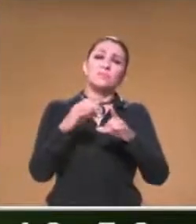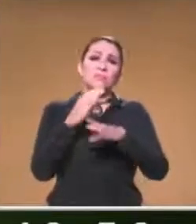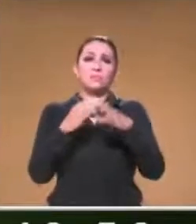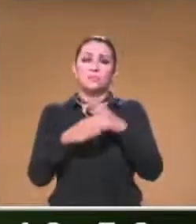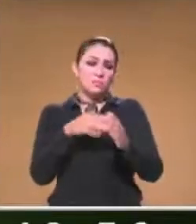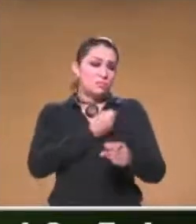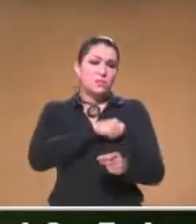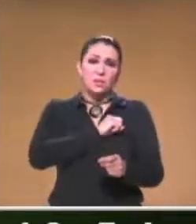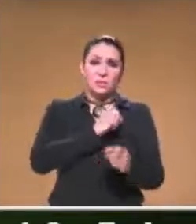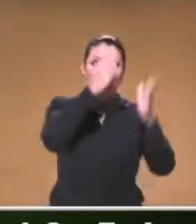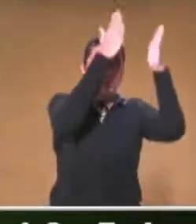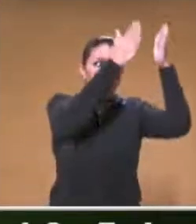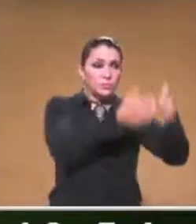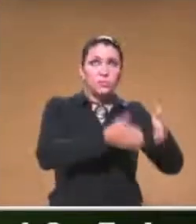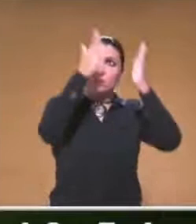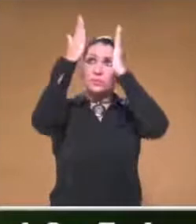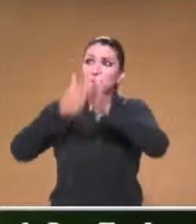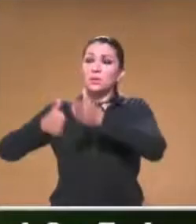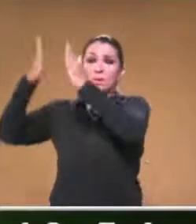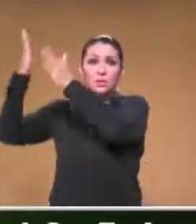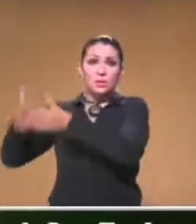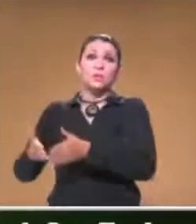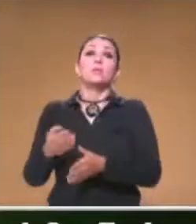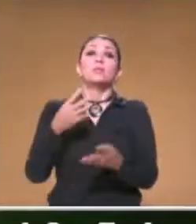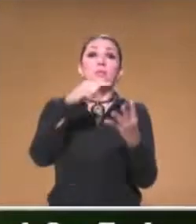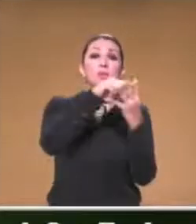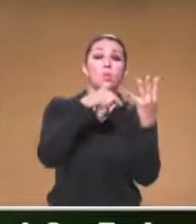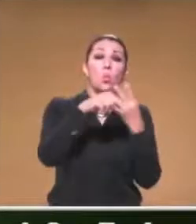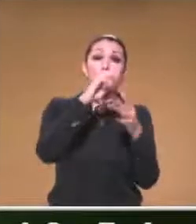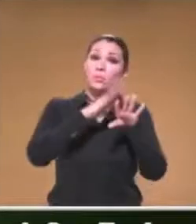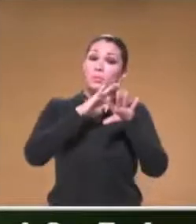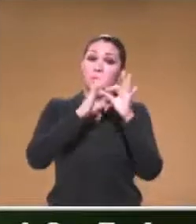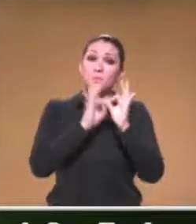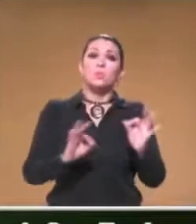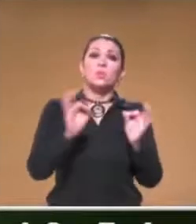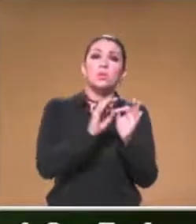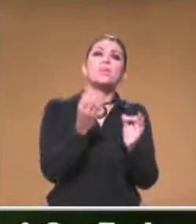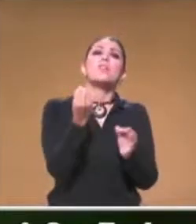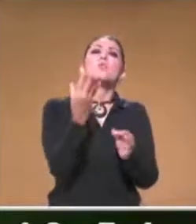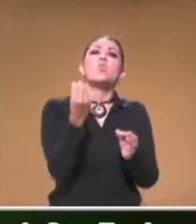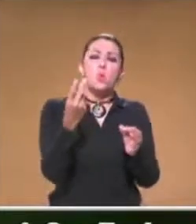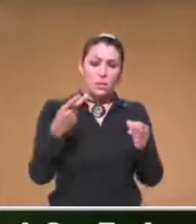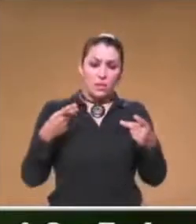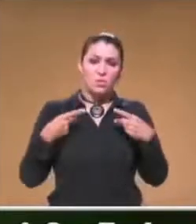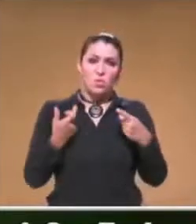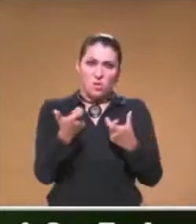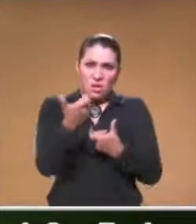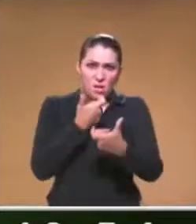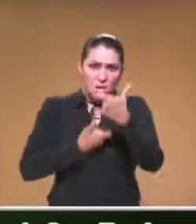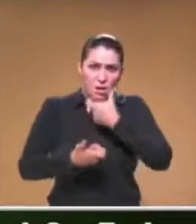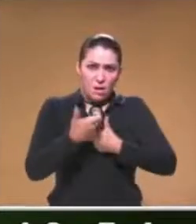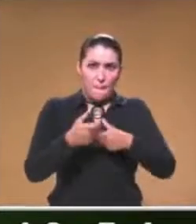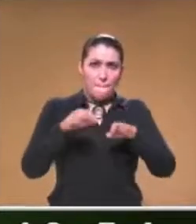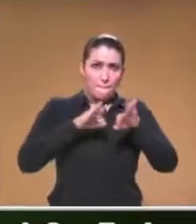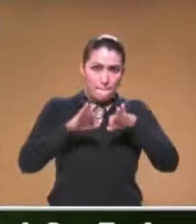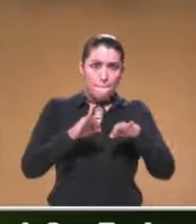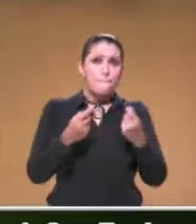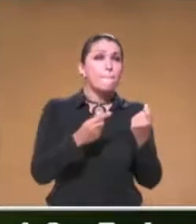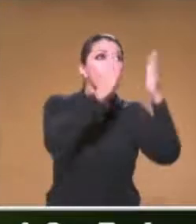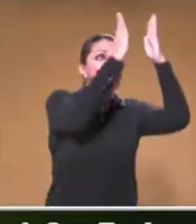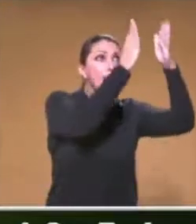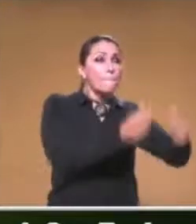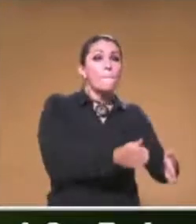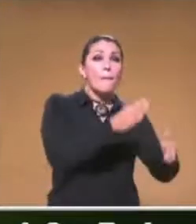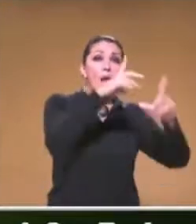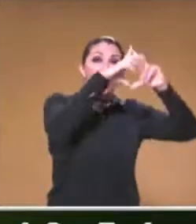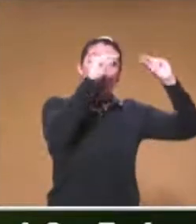salud. Pero se toman en cuenta 4 indicadores. Ingresos, revisa la barra de Noruega,